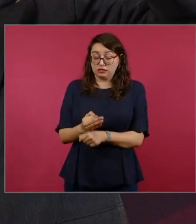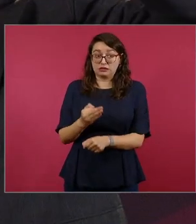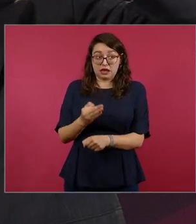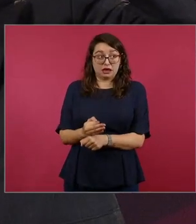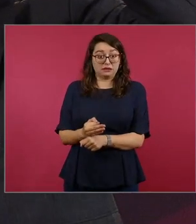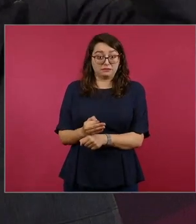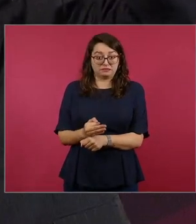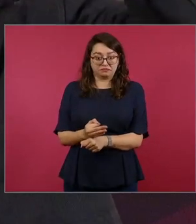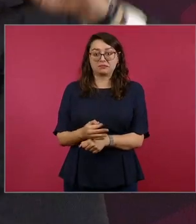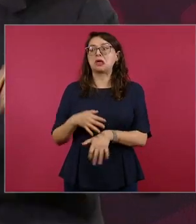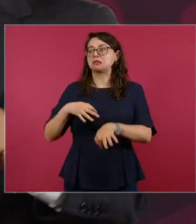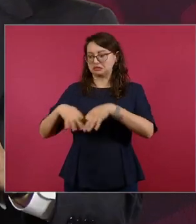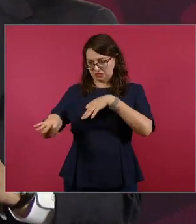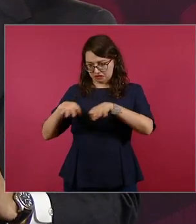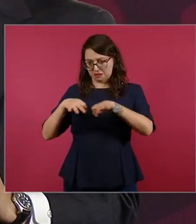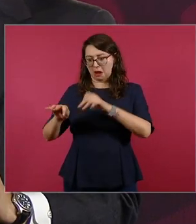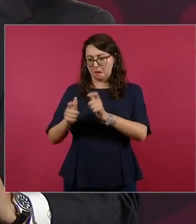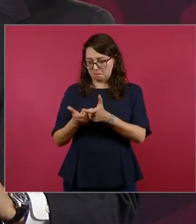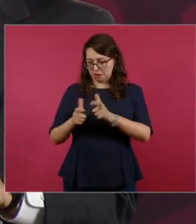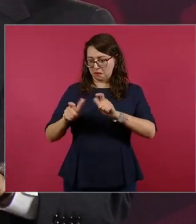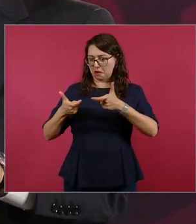de que hay empleo